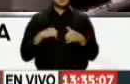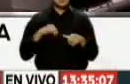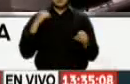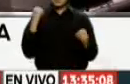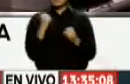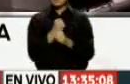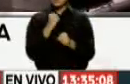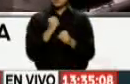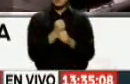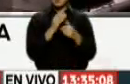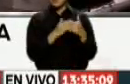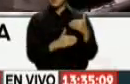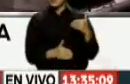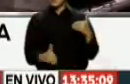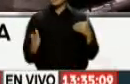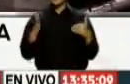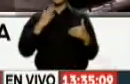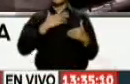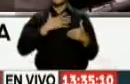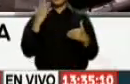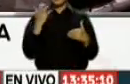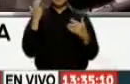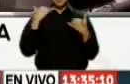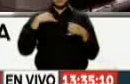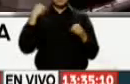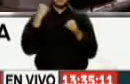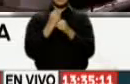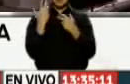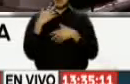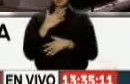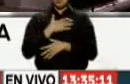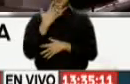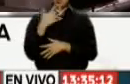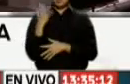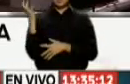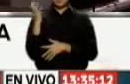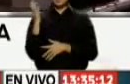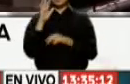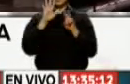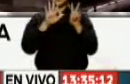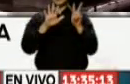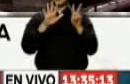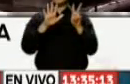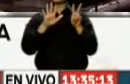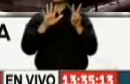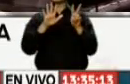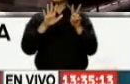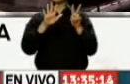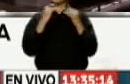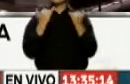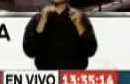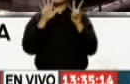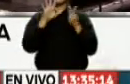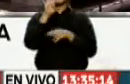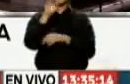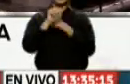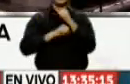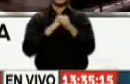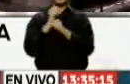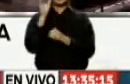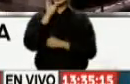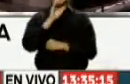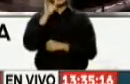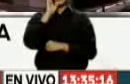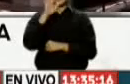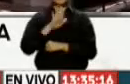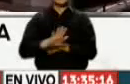trabajar durante mi jubilación, estoy jubilada. Tengo 74 años cantando a la